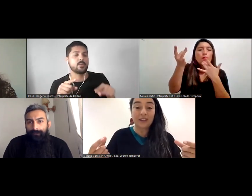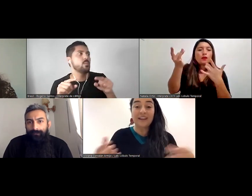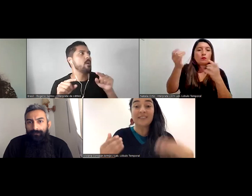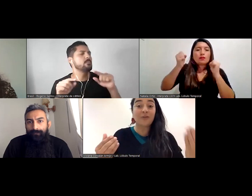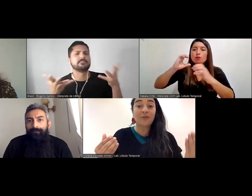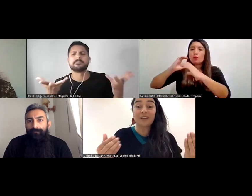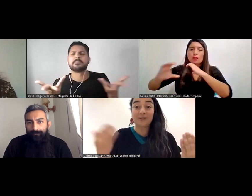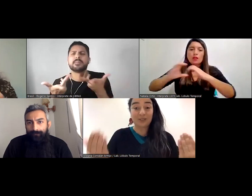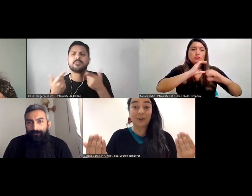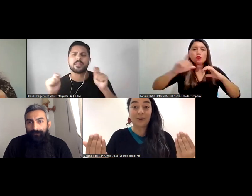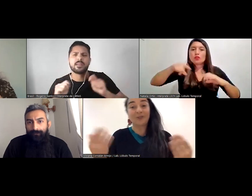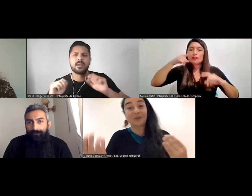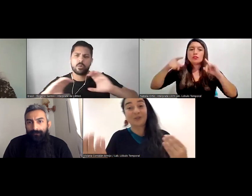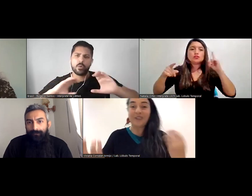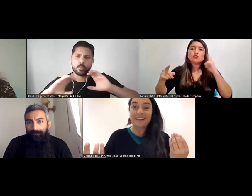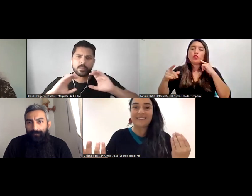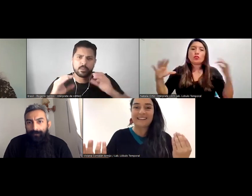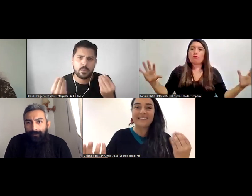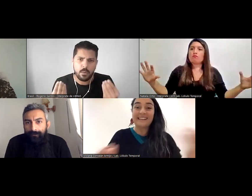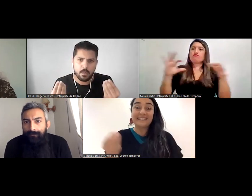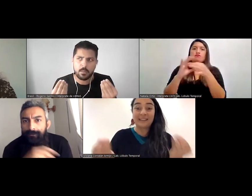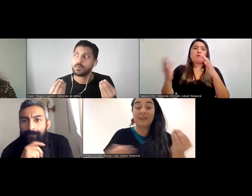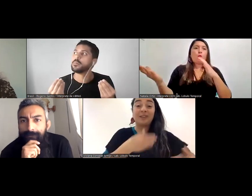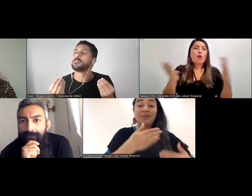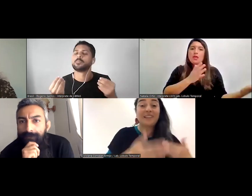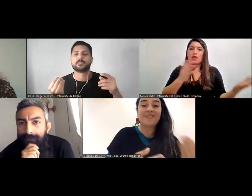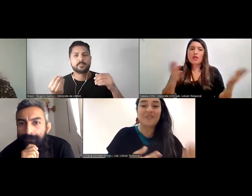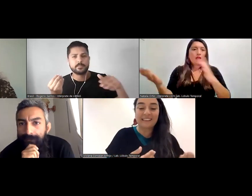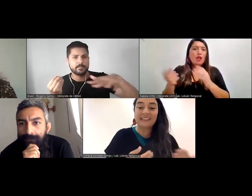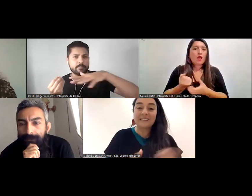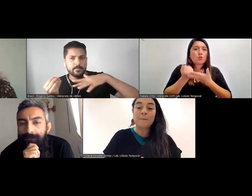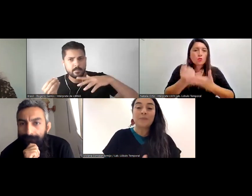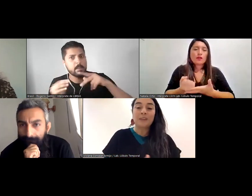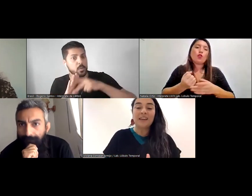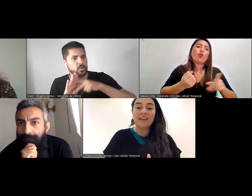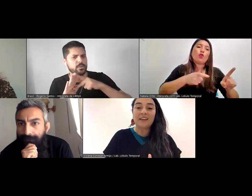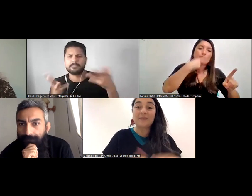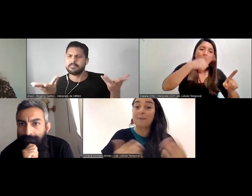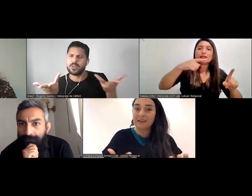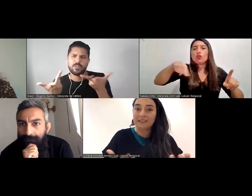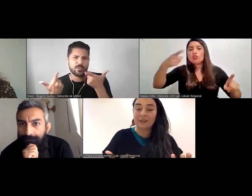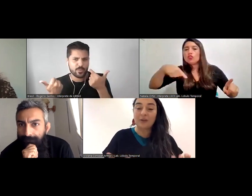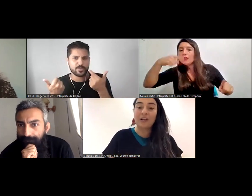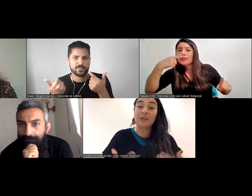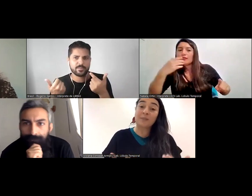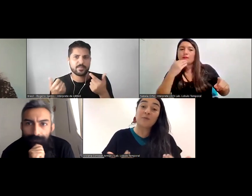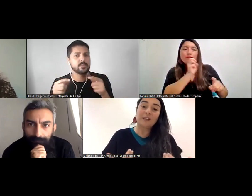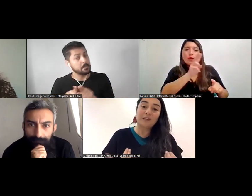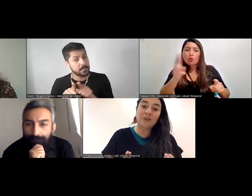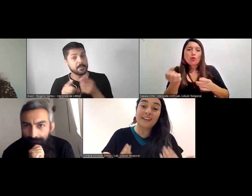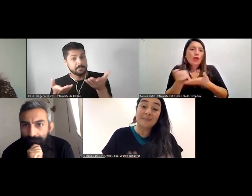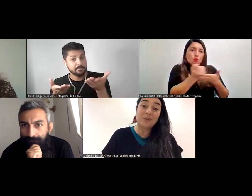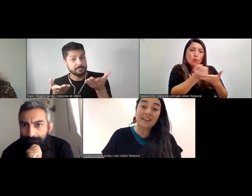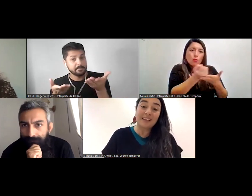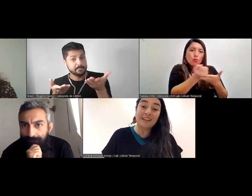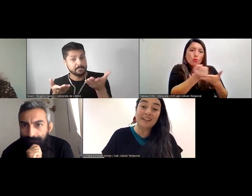comunicación entre los oyentes y los sordos y los oyentes, y así, entre oyentes y oyentes, también, ¿cierto? Y lo que estamos fomentando